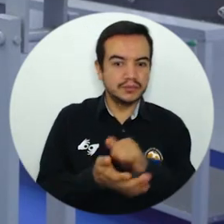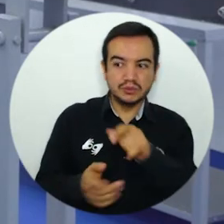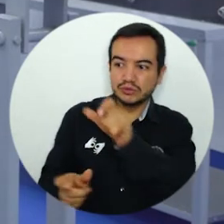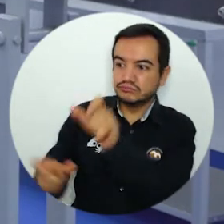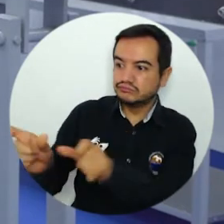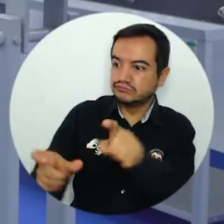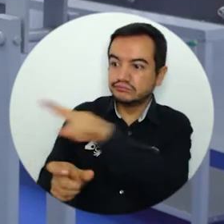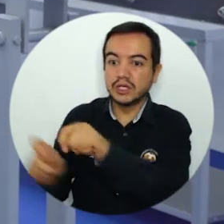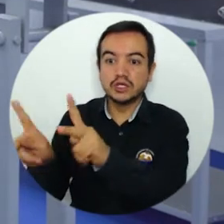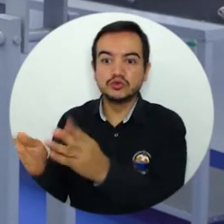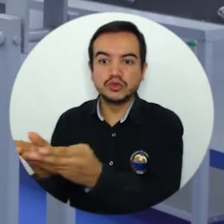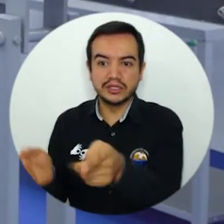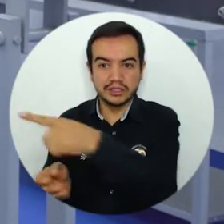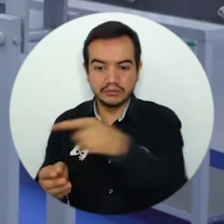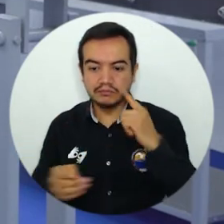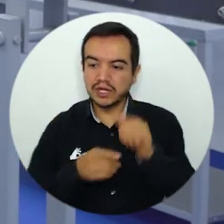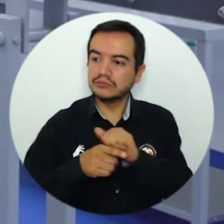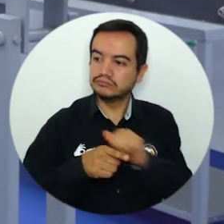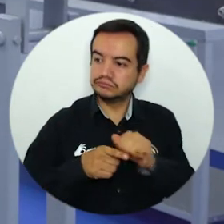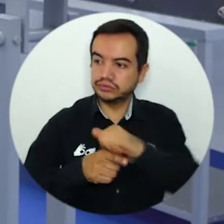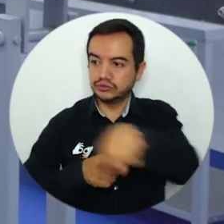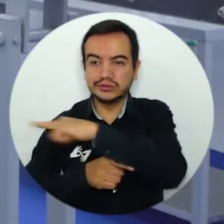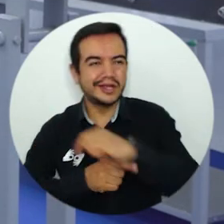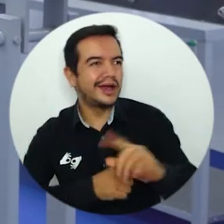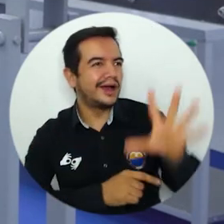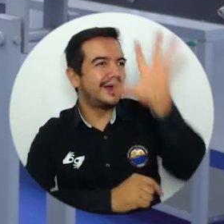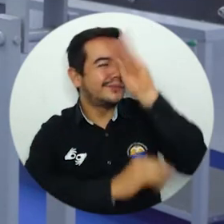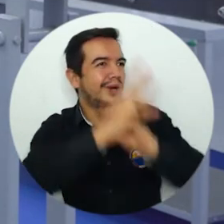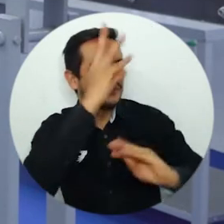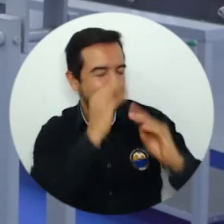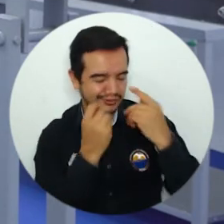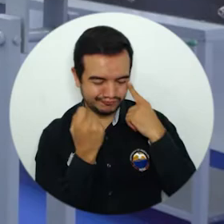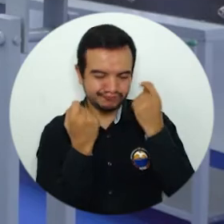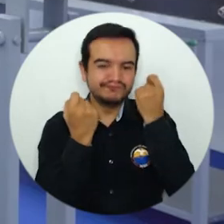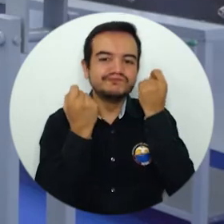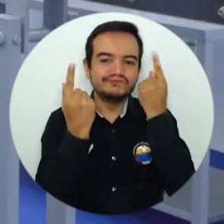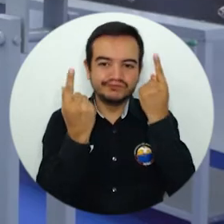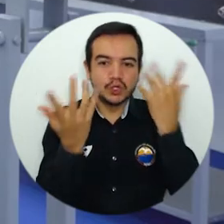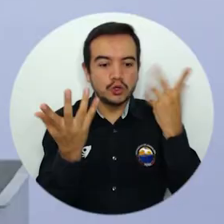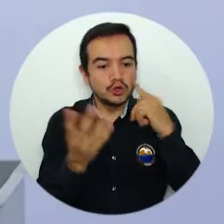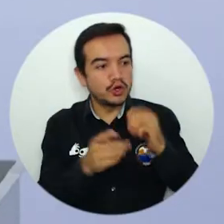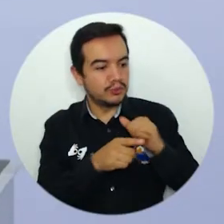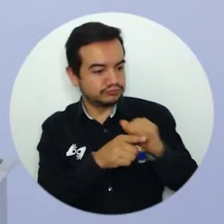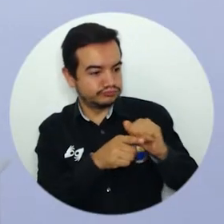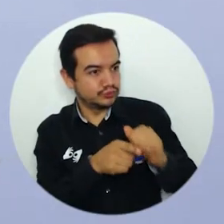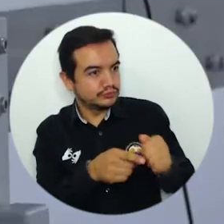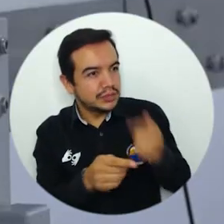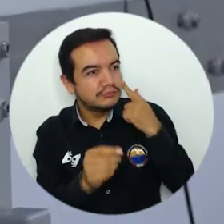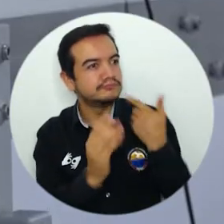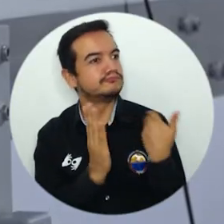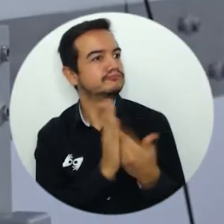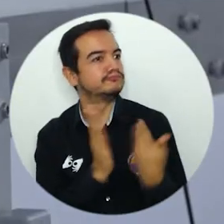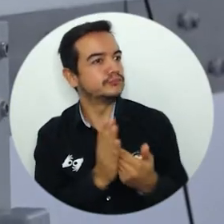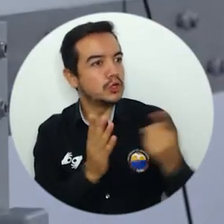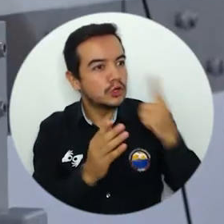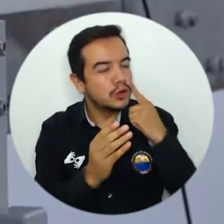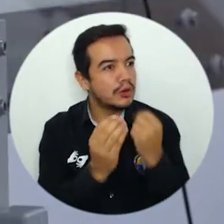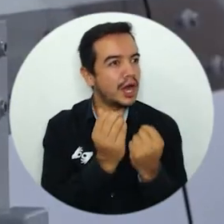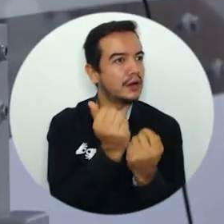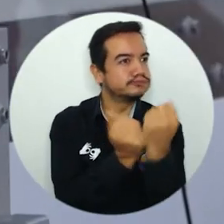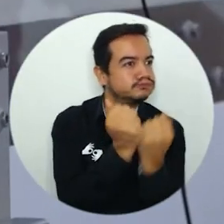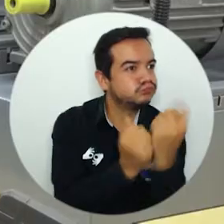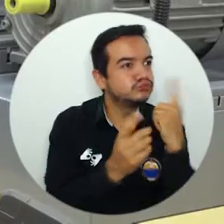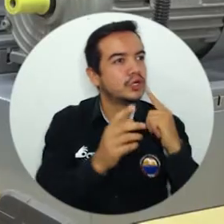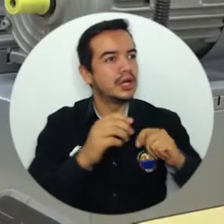sus conocimientos adquiridos en la teoría a través de prácticas de laboratorio que le den confianza y que le permita ver de primera mano el comportamiento de los